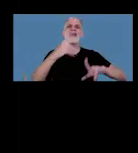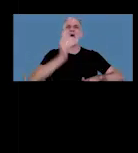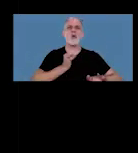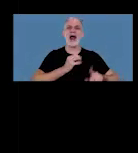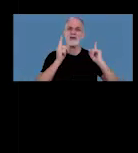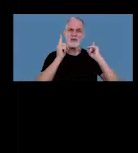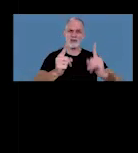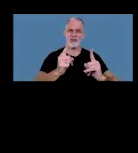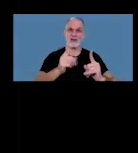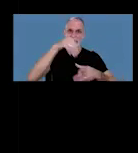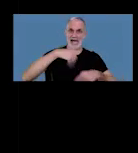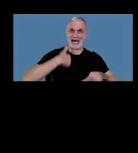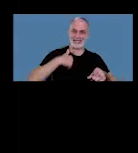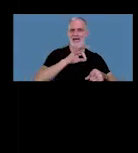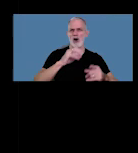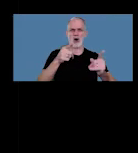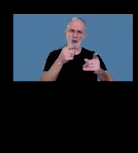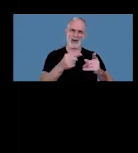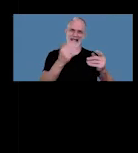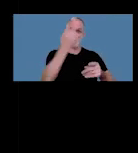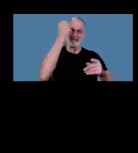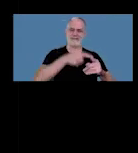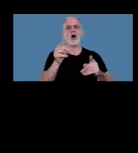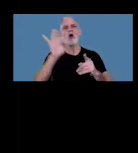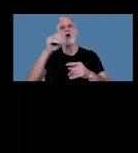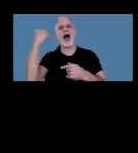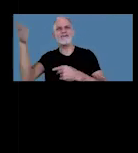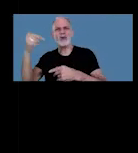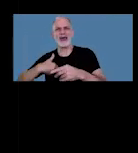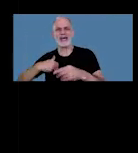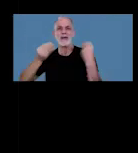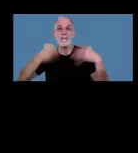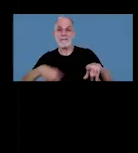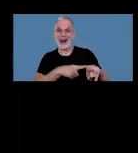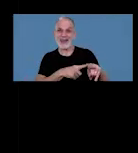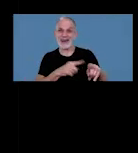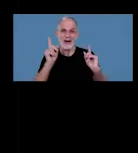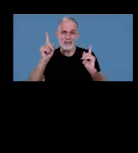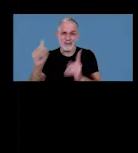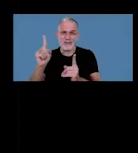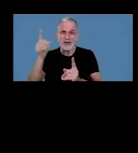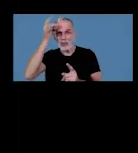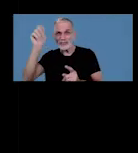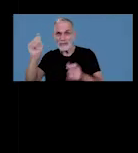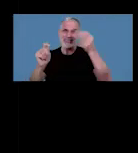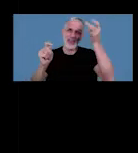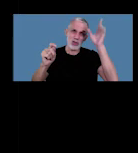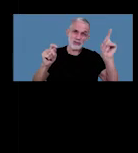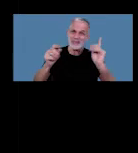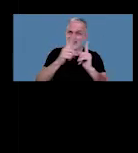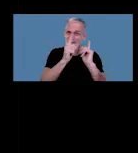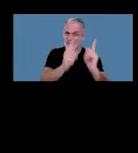sea dentro de Argentina para obtener la residencia o fuera de Argentina para perder residencia fiscal de manera